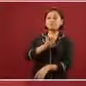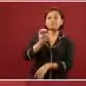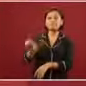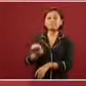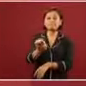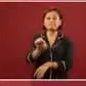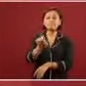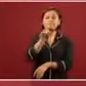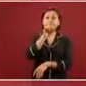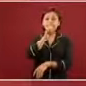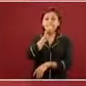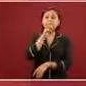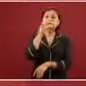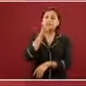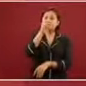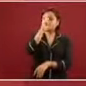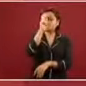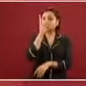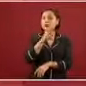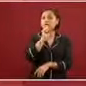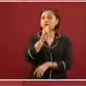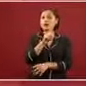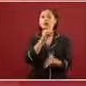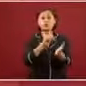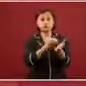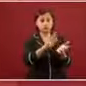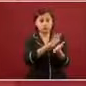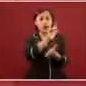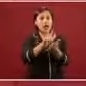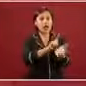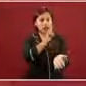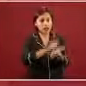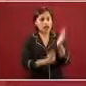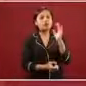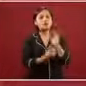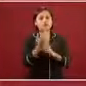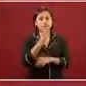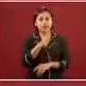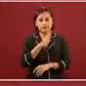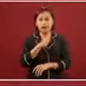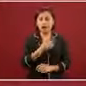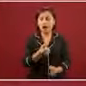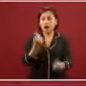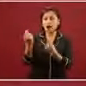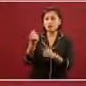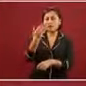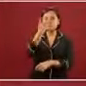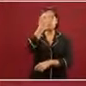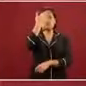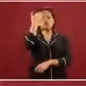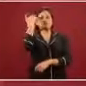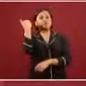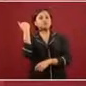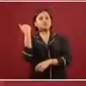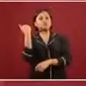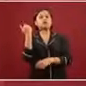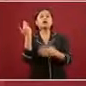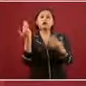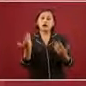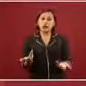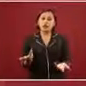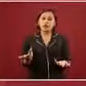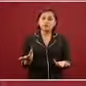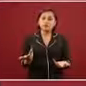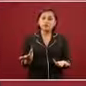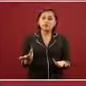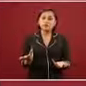muchos no lo saben, y si es delito grave, el implicado no tiene